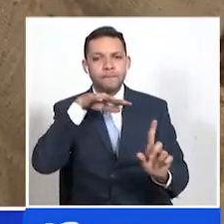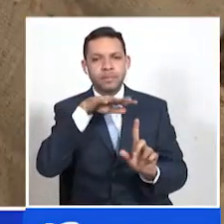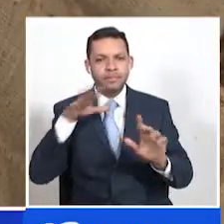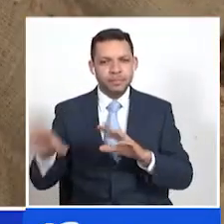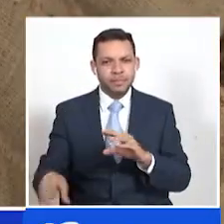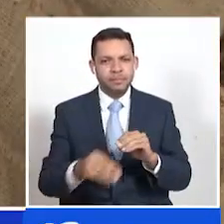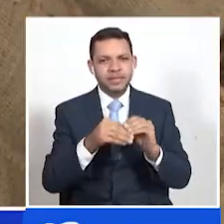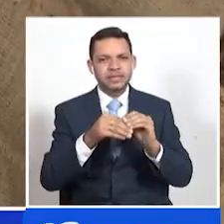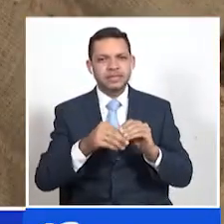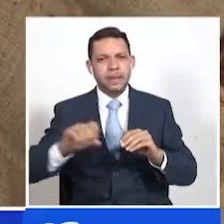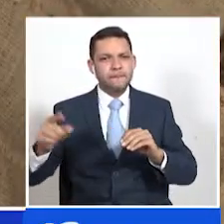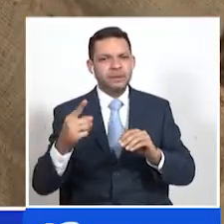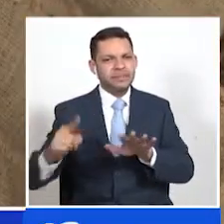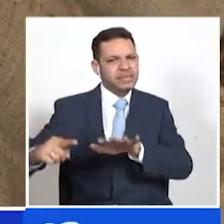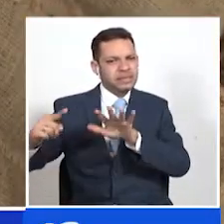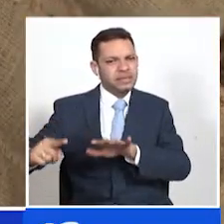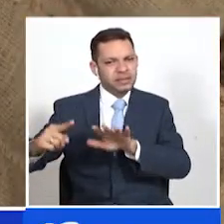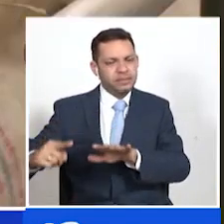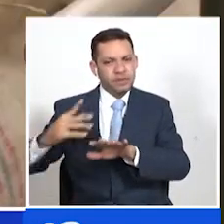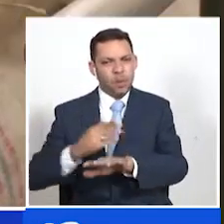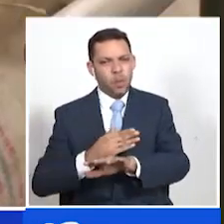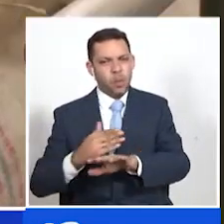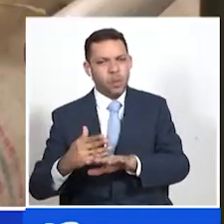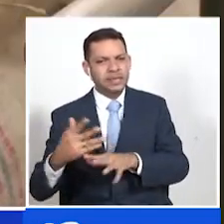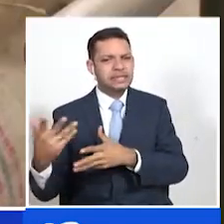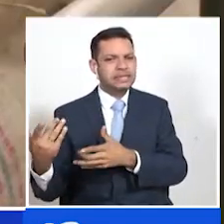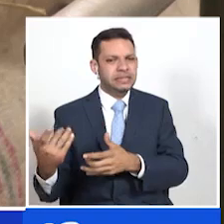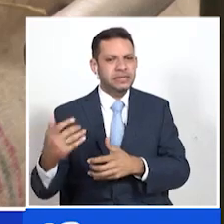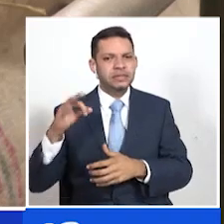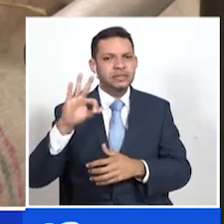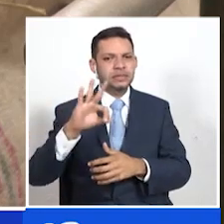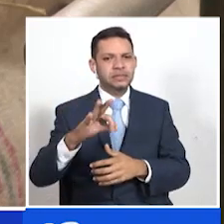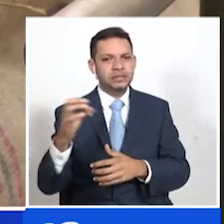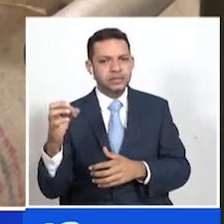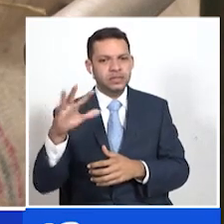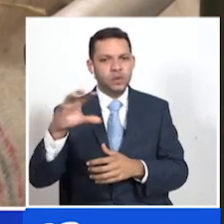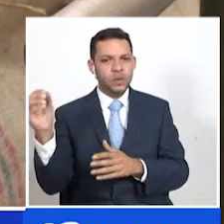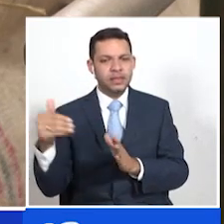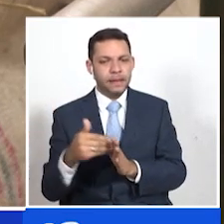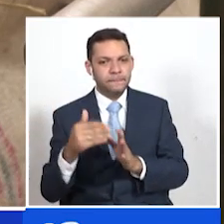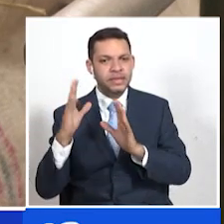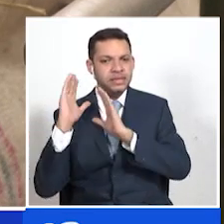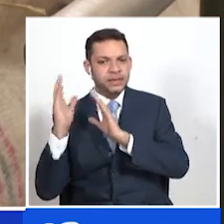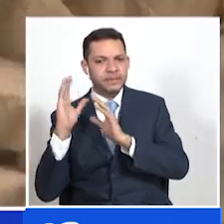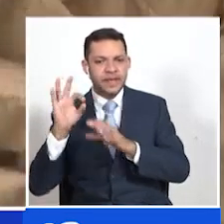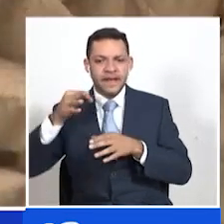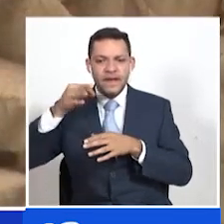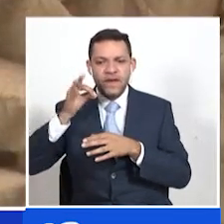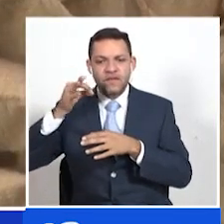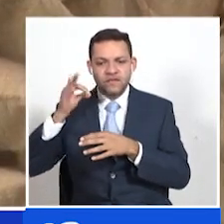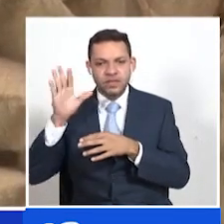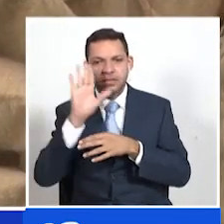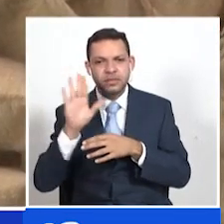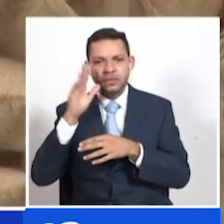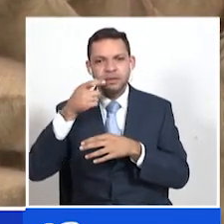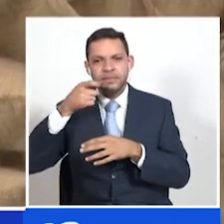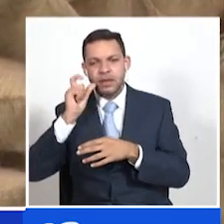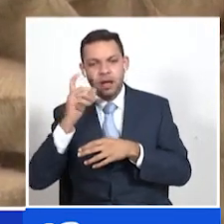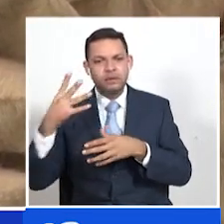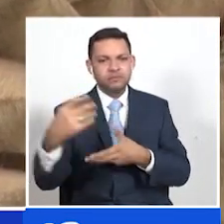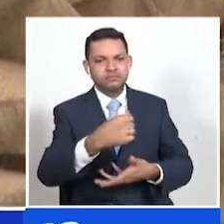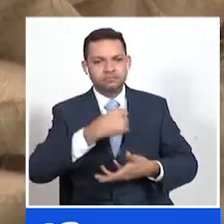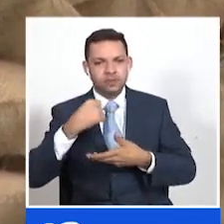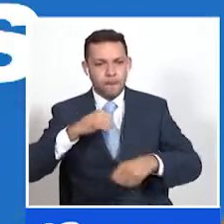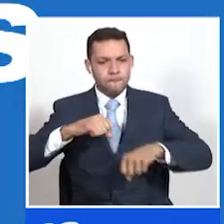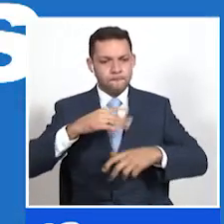Para el primer semestre del año se espera la recolección de más de 350.000 sacos de café en Caldas, la cual será recogida con mano de